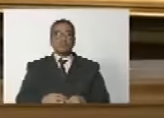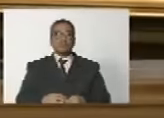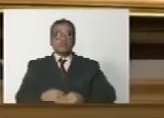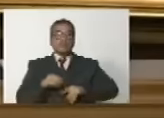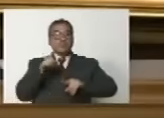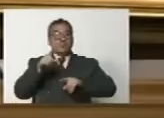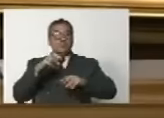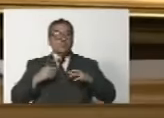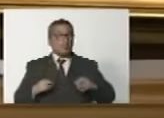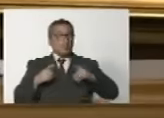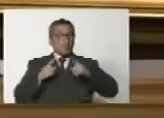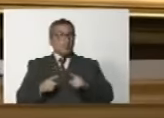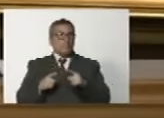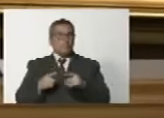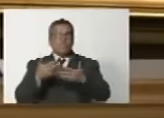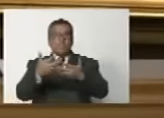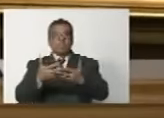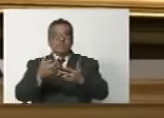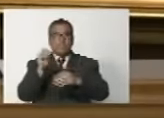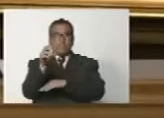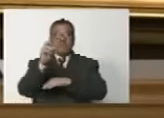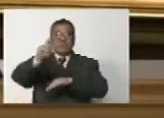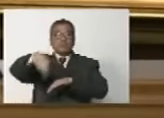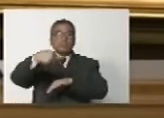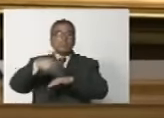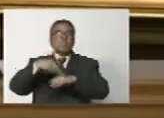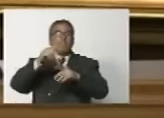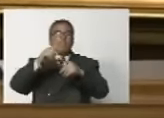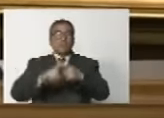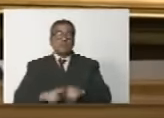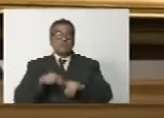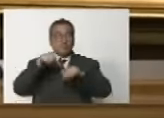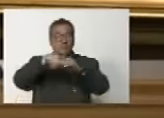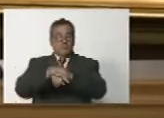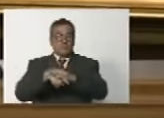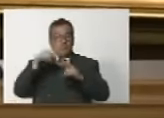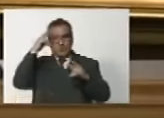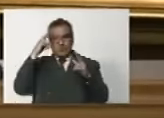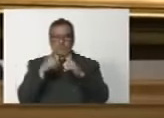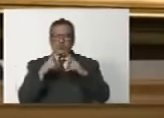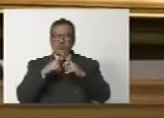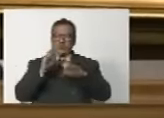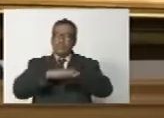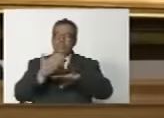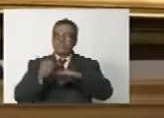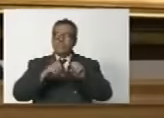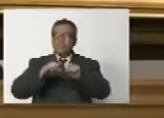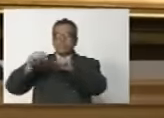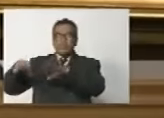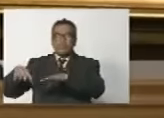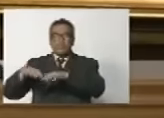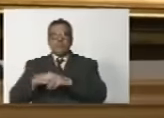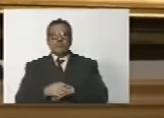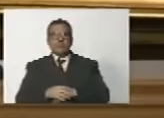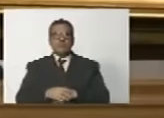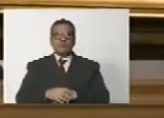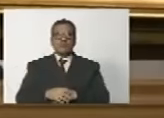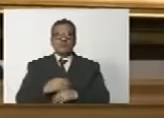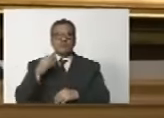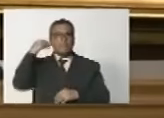En este sentido, como es competencia de la Asamblea Nacional calificar a sus integrantes y conocer de su renuncia,